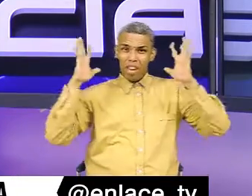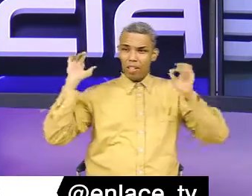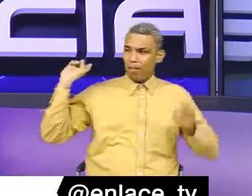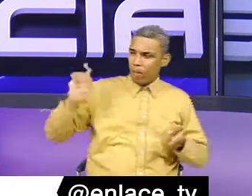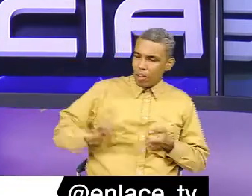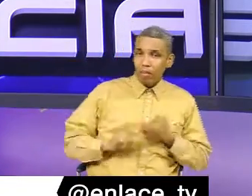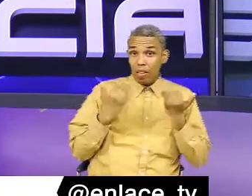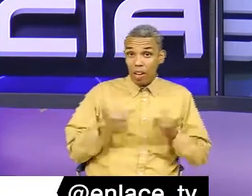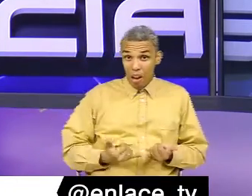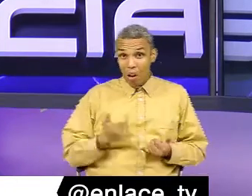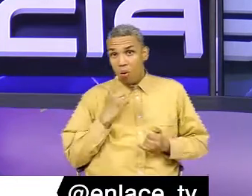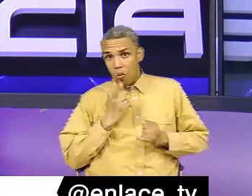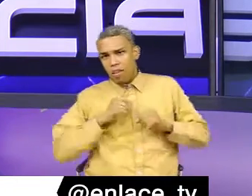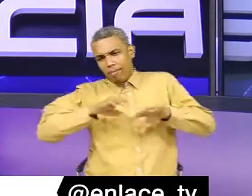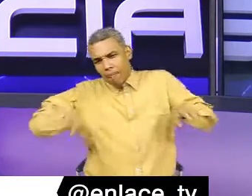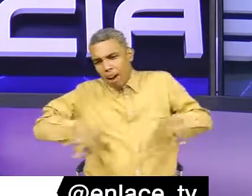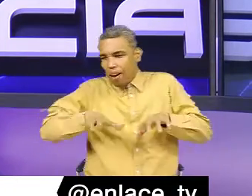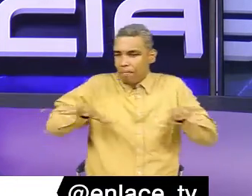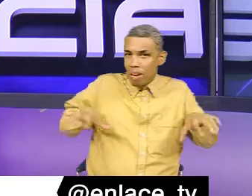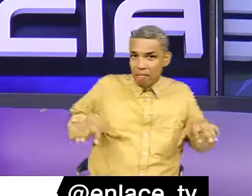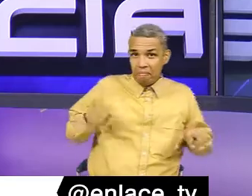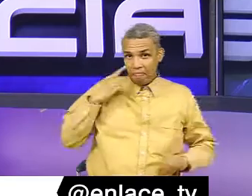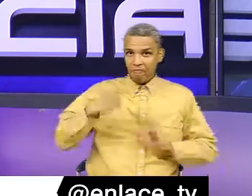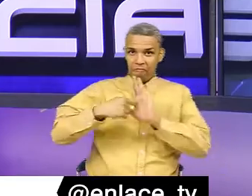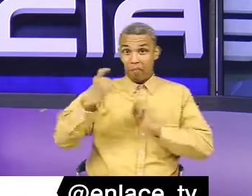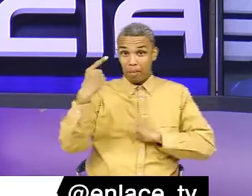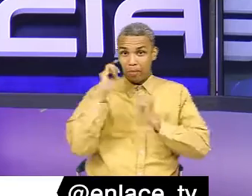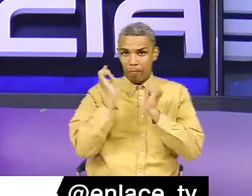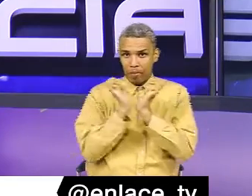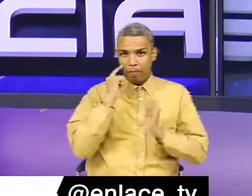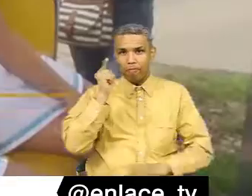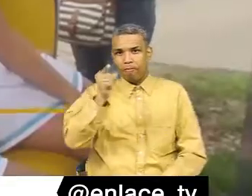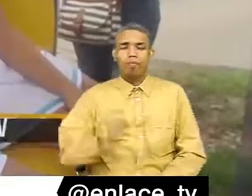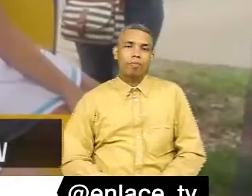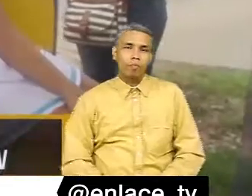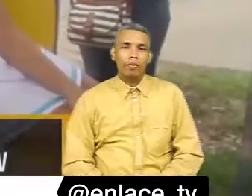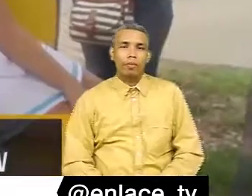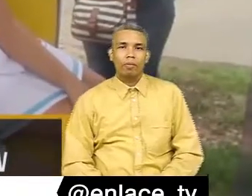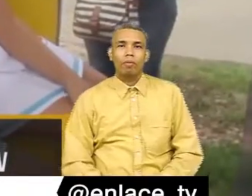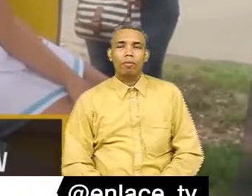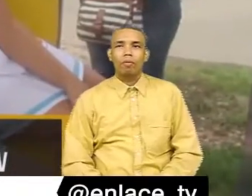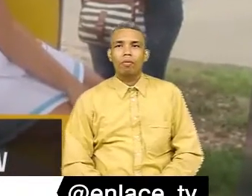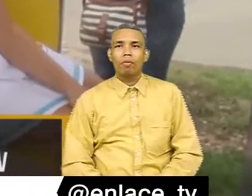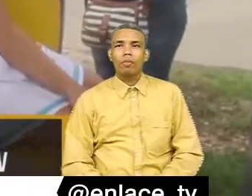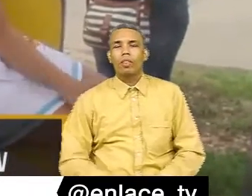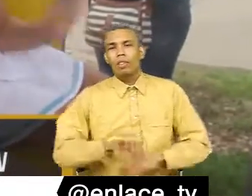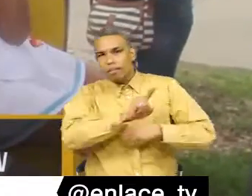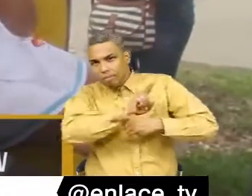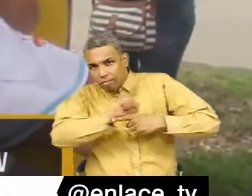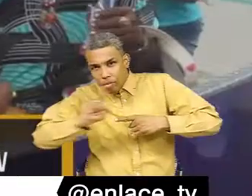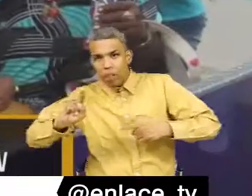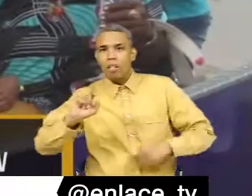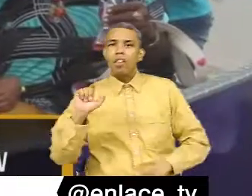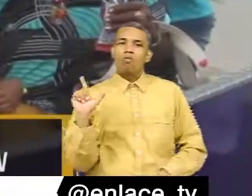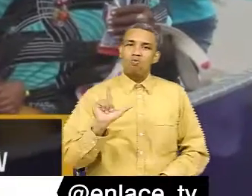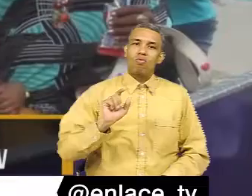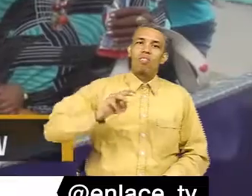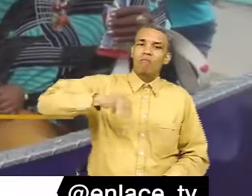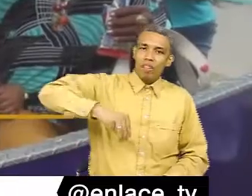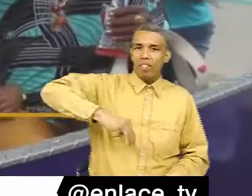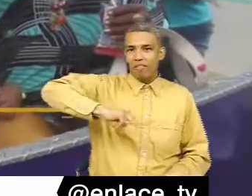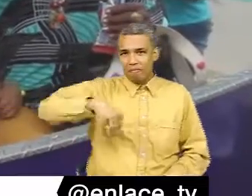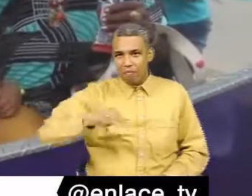revista Gimnástica en la Polideportiva del barrio Primero de Mayo. A lo largo de la semana, varios son los eventos en los que los pequeños de